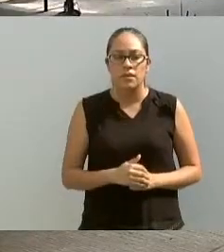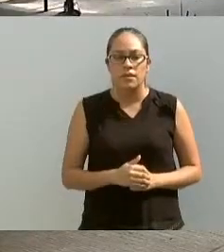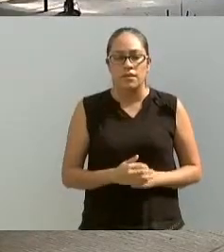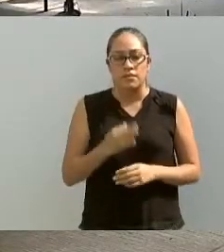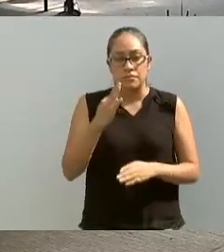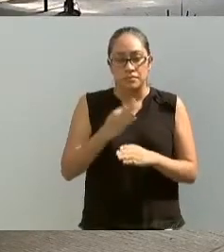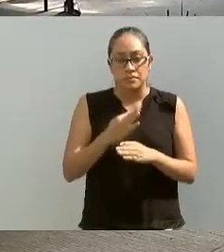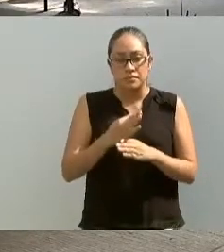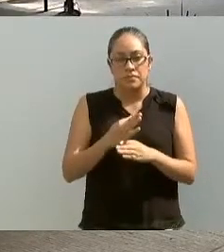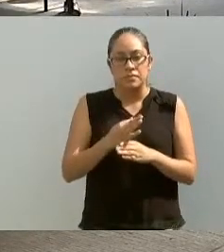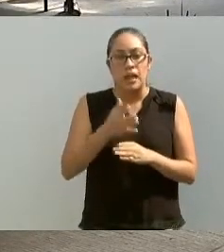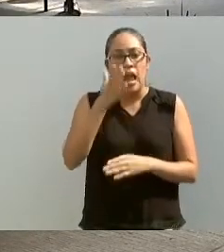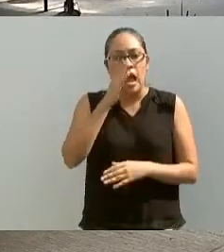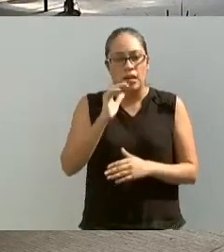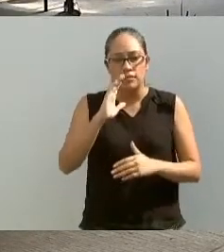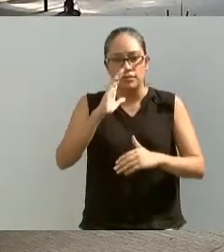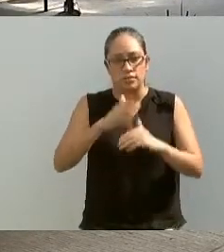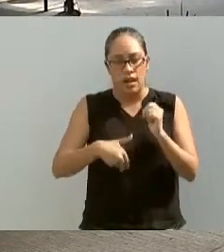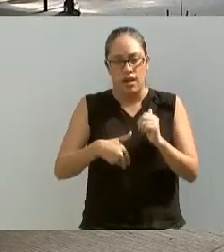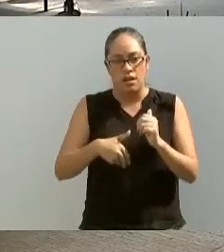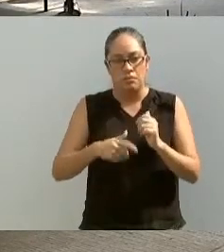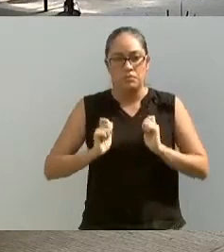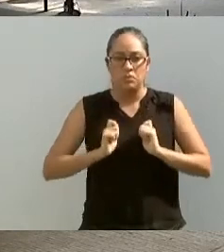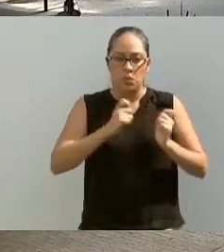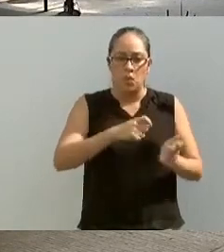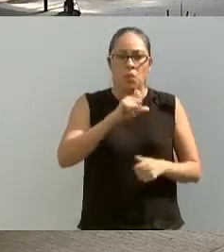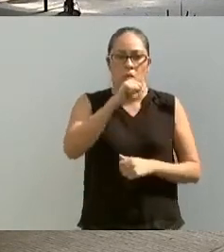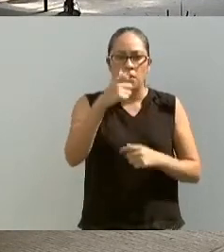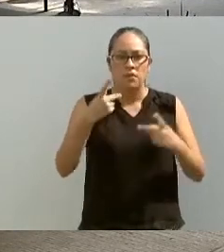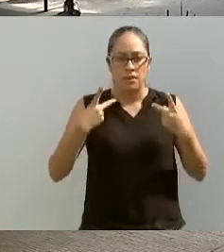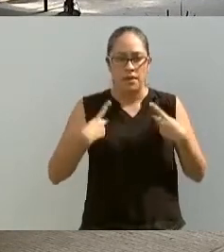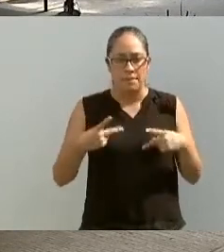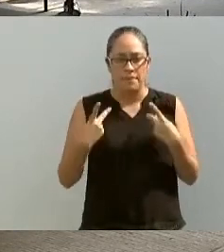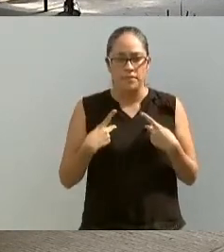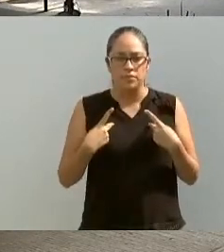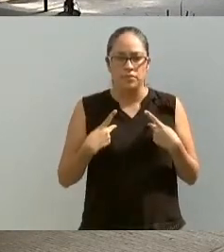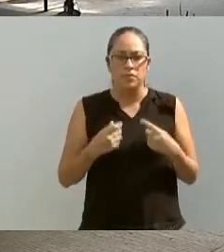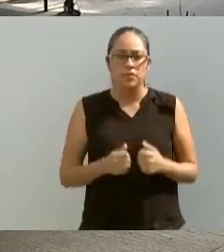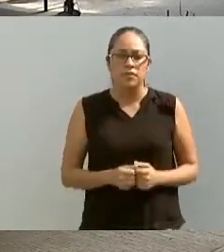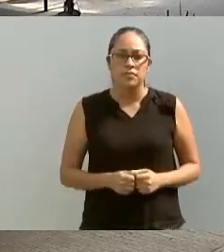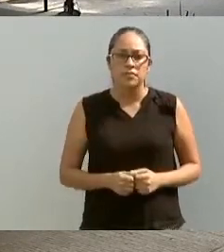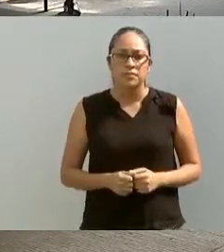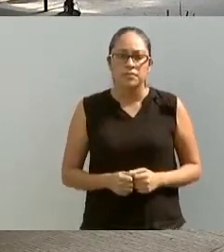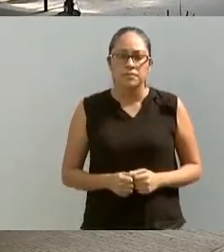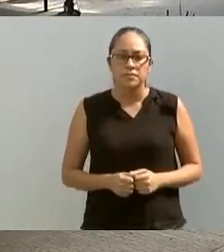la Secretaría. Todavía estamos